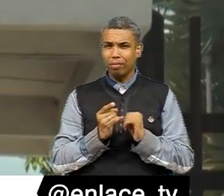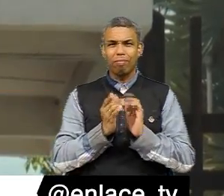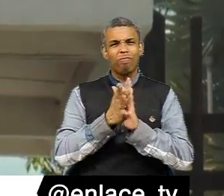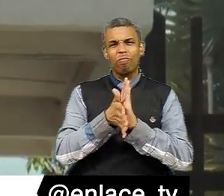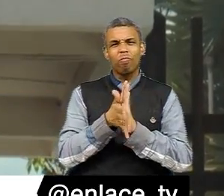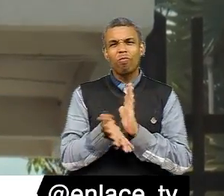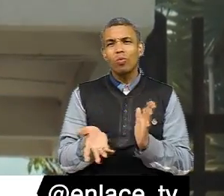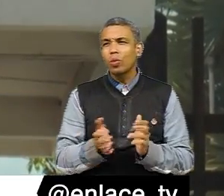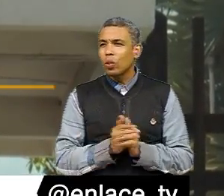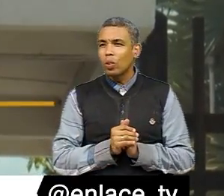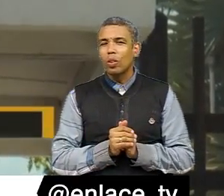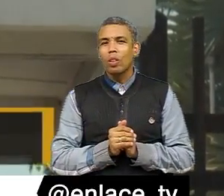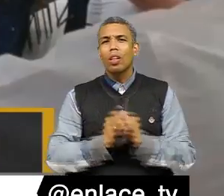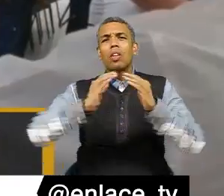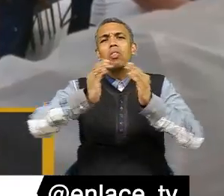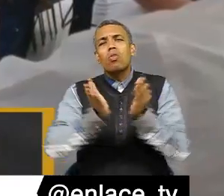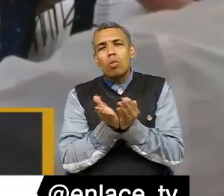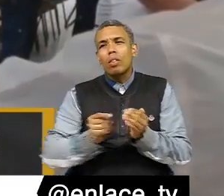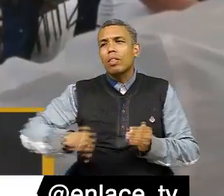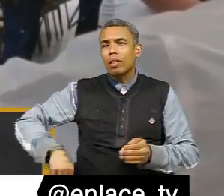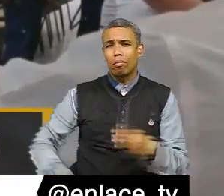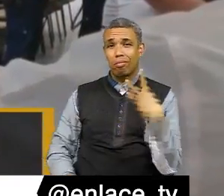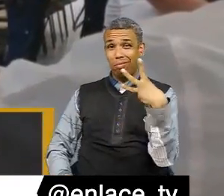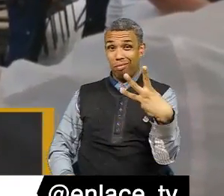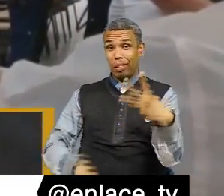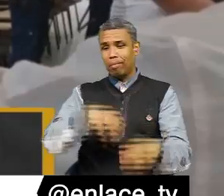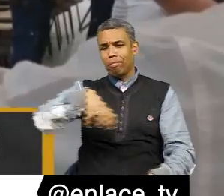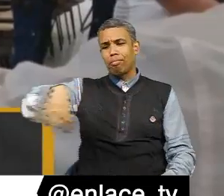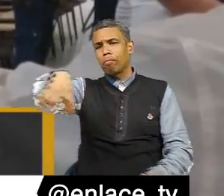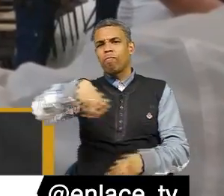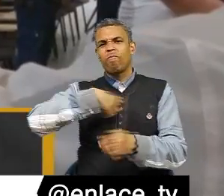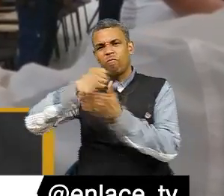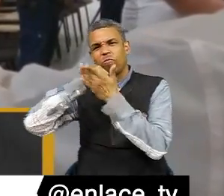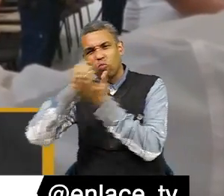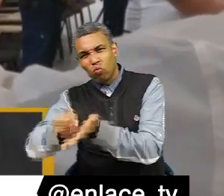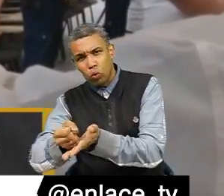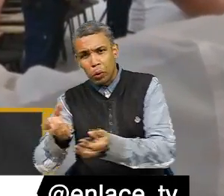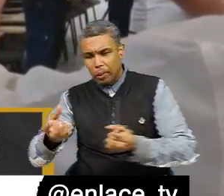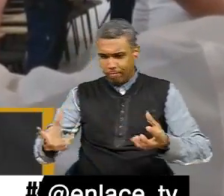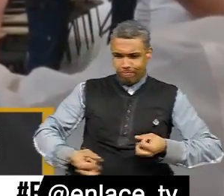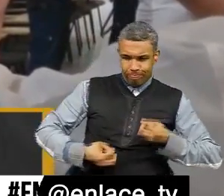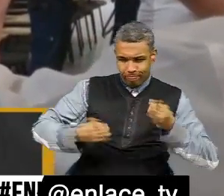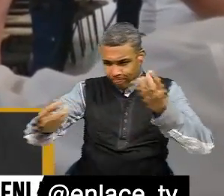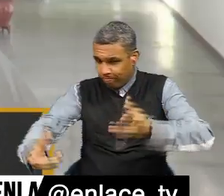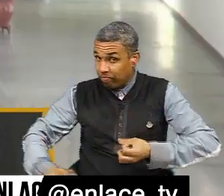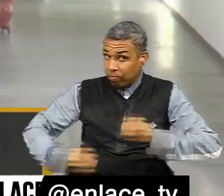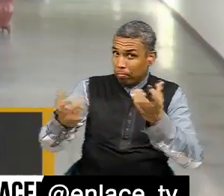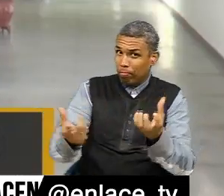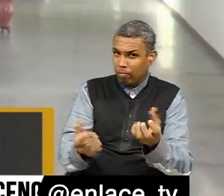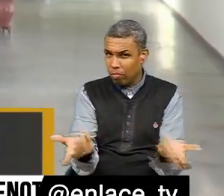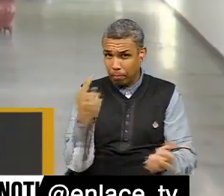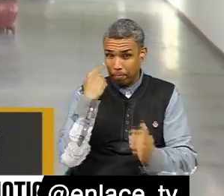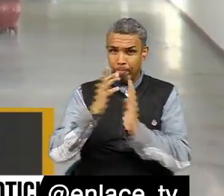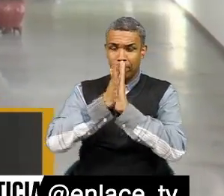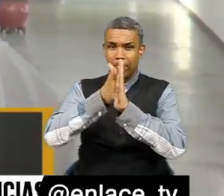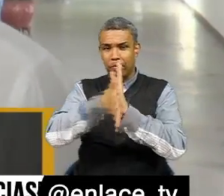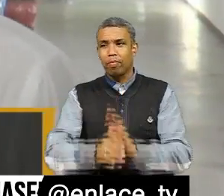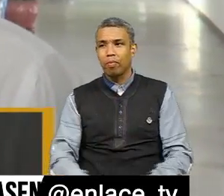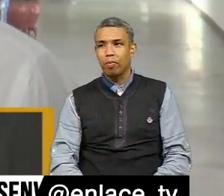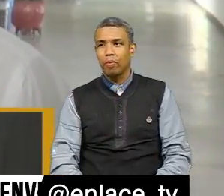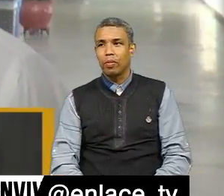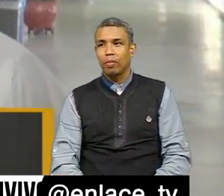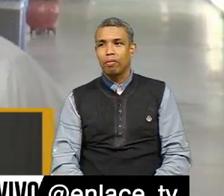elementos a 3 instituciones educativas del puerto petrolero. Así lo indica el coordinador de la seccional en este territorio. Sí, afortunadamente pudimos,